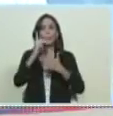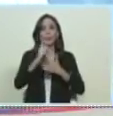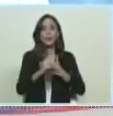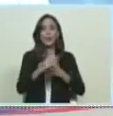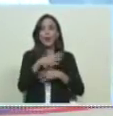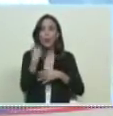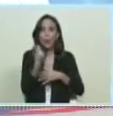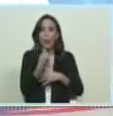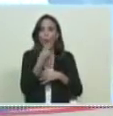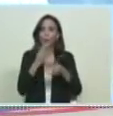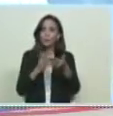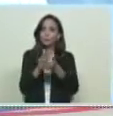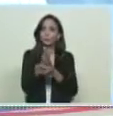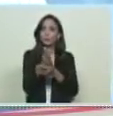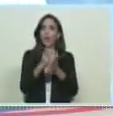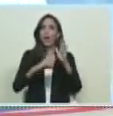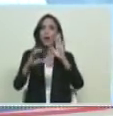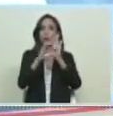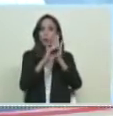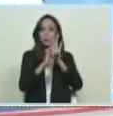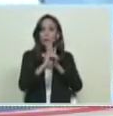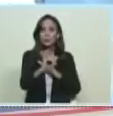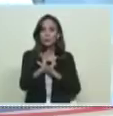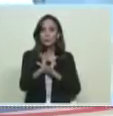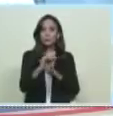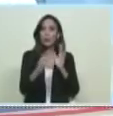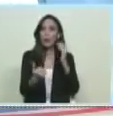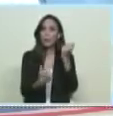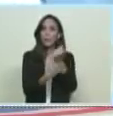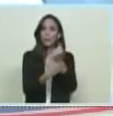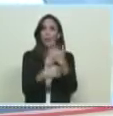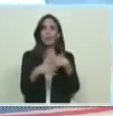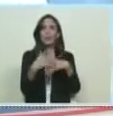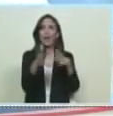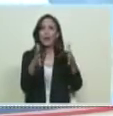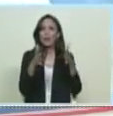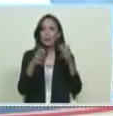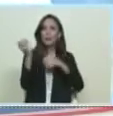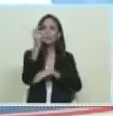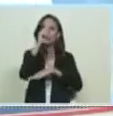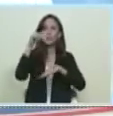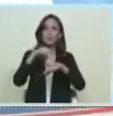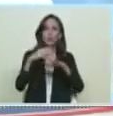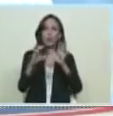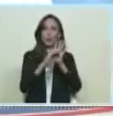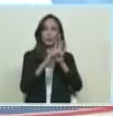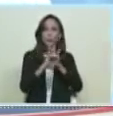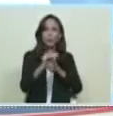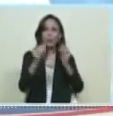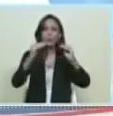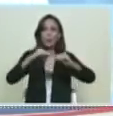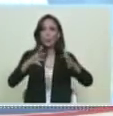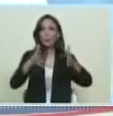Juvenil, la constituyente, ganamos la Asamblea Nacional Constituyente.